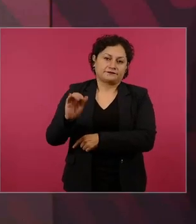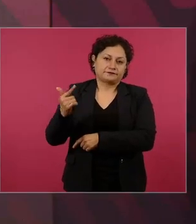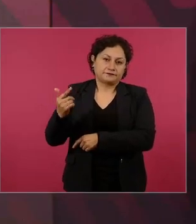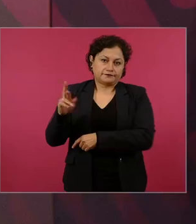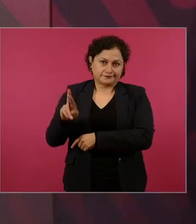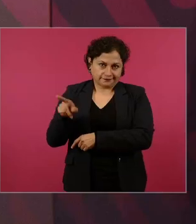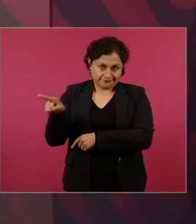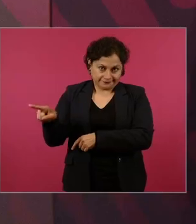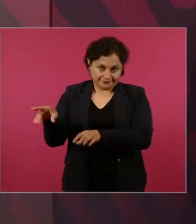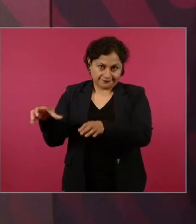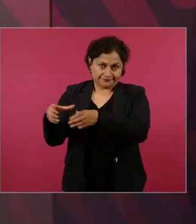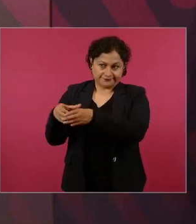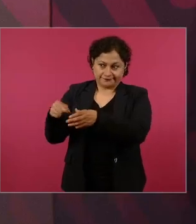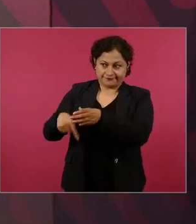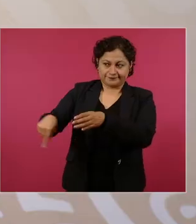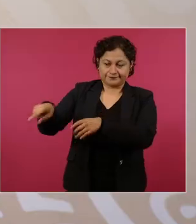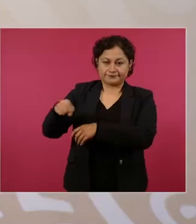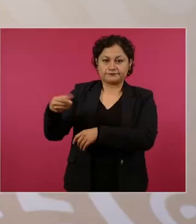por eso es interesante